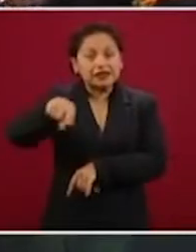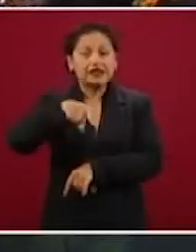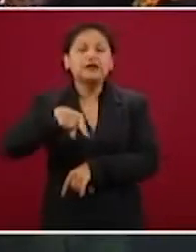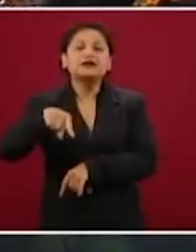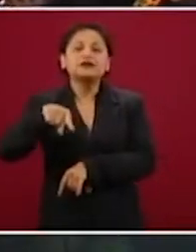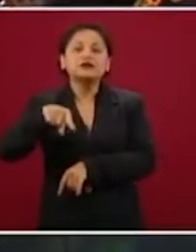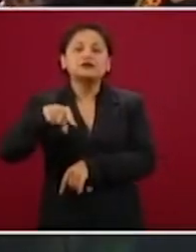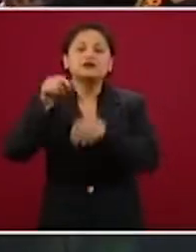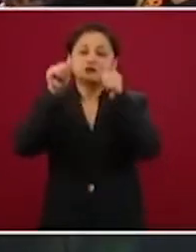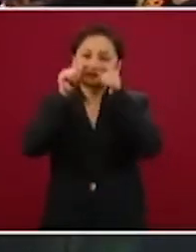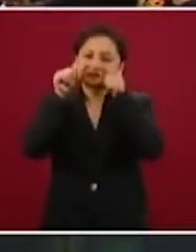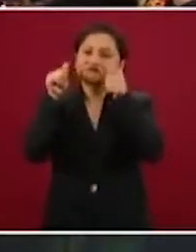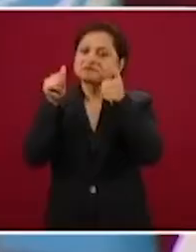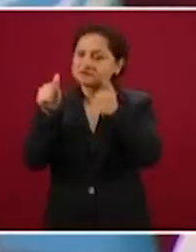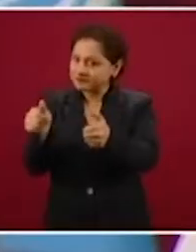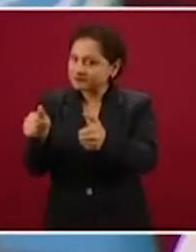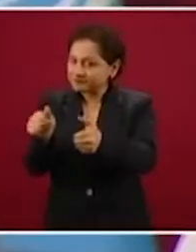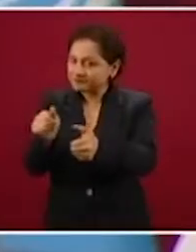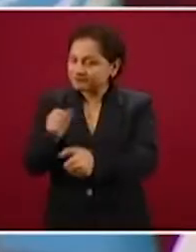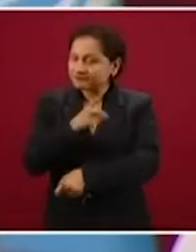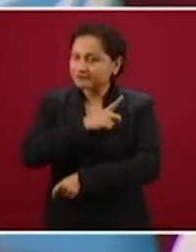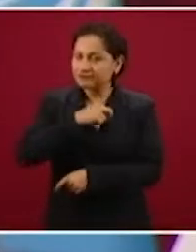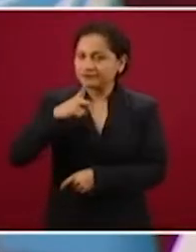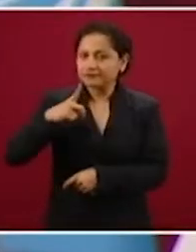escuchados, atendidos